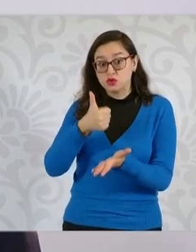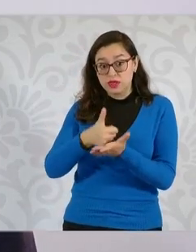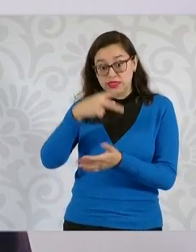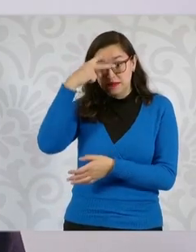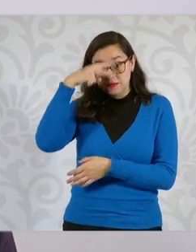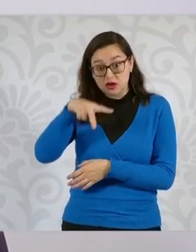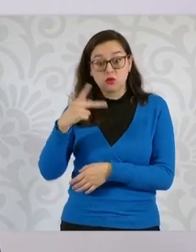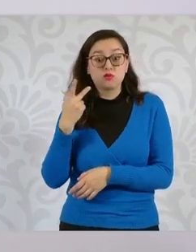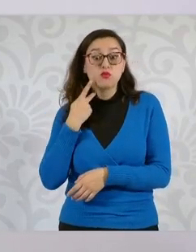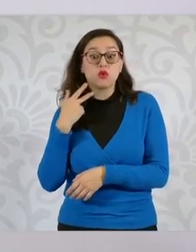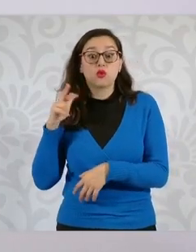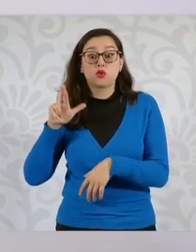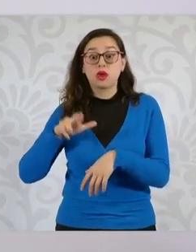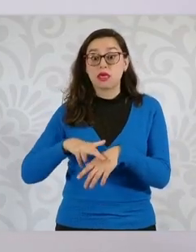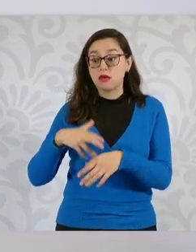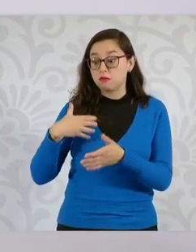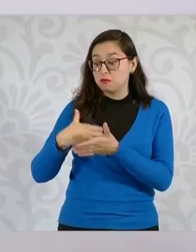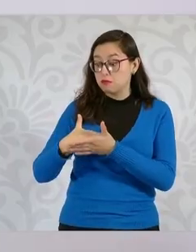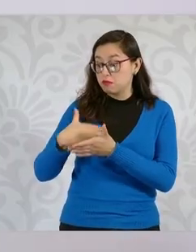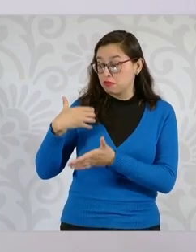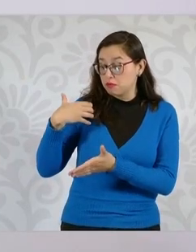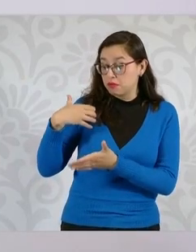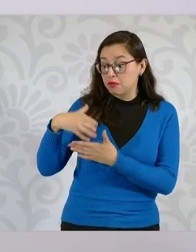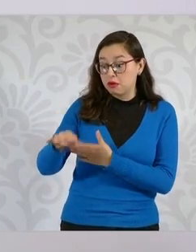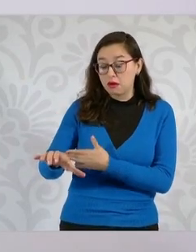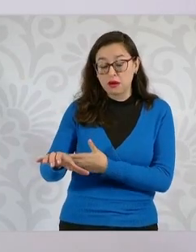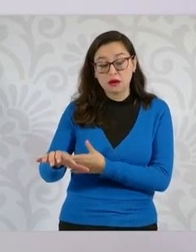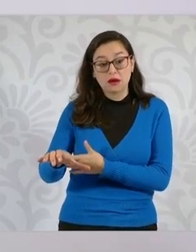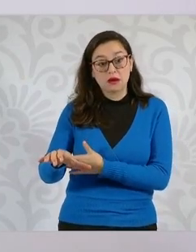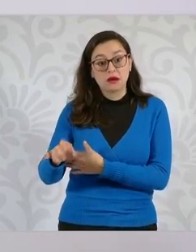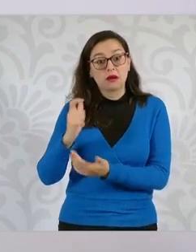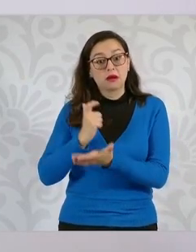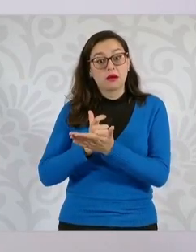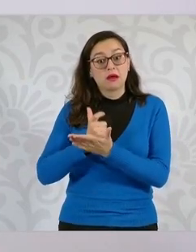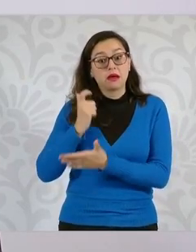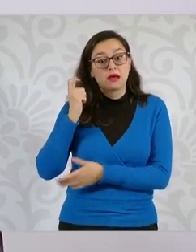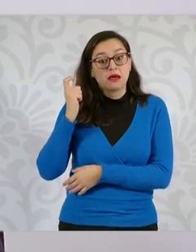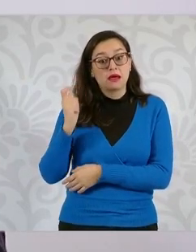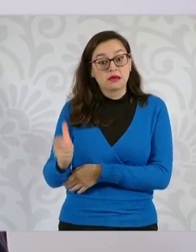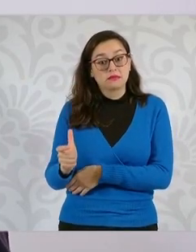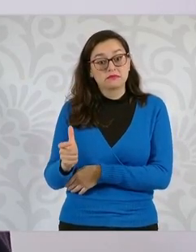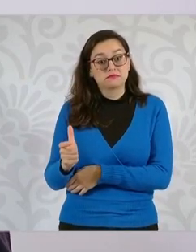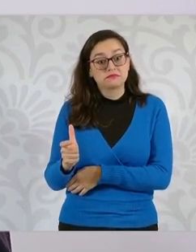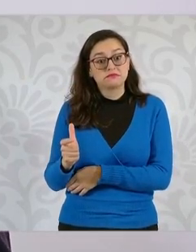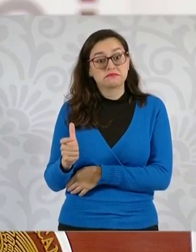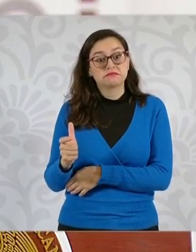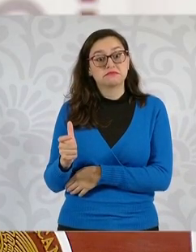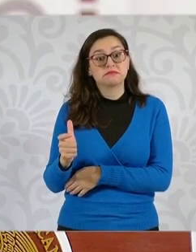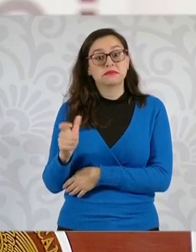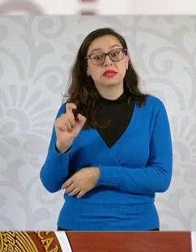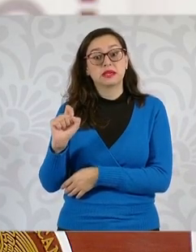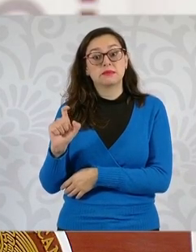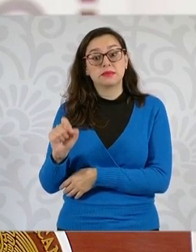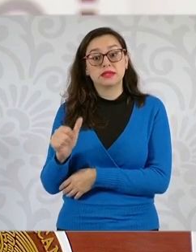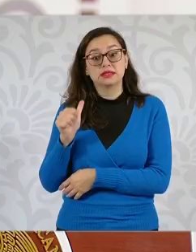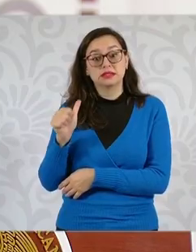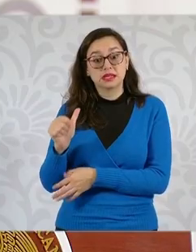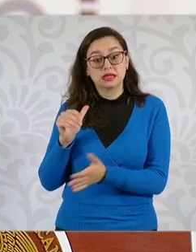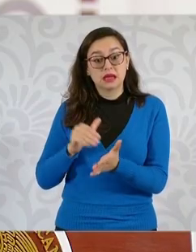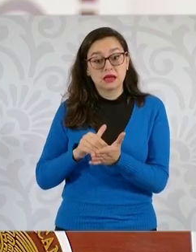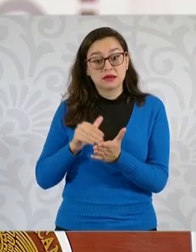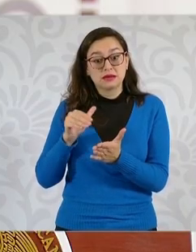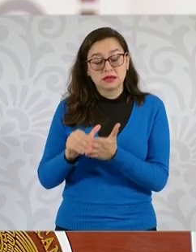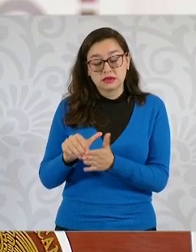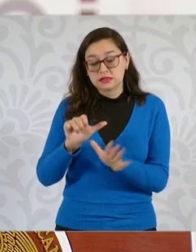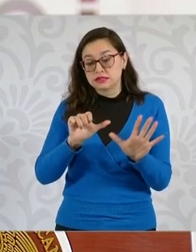hubo contrato un reconocimiento de adeudo y le pagaron en algún momento 26 millones